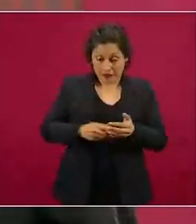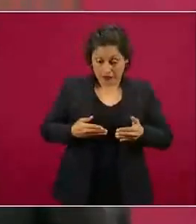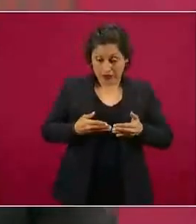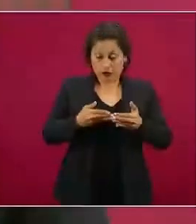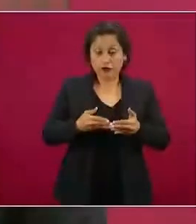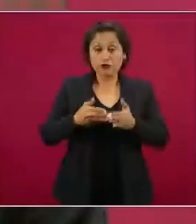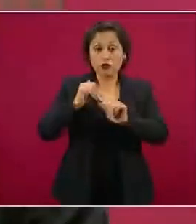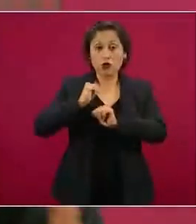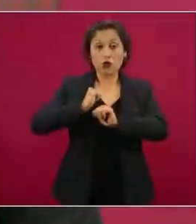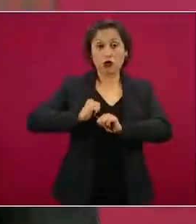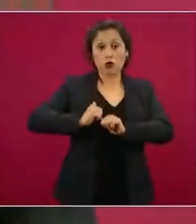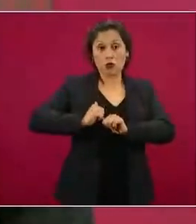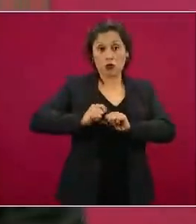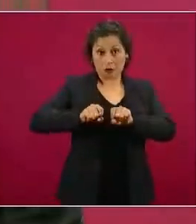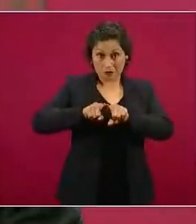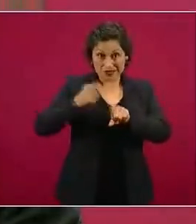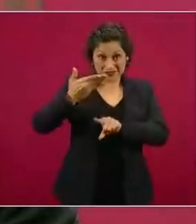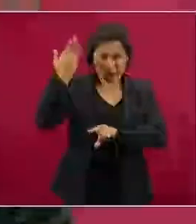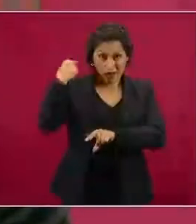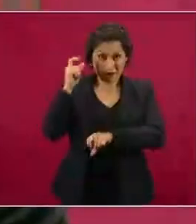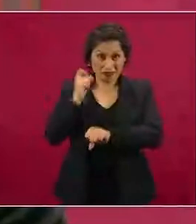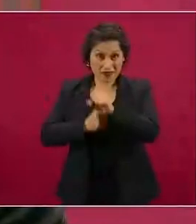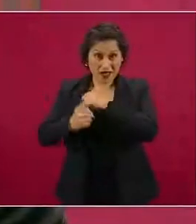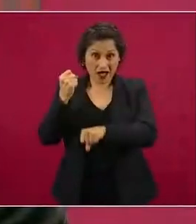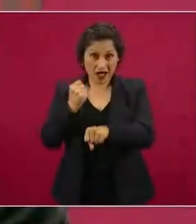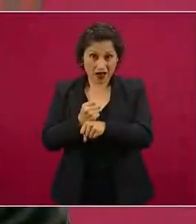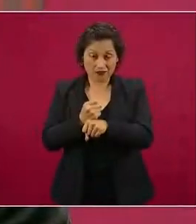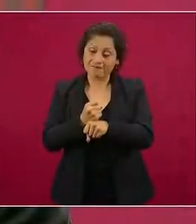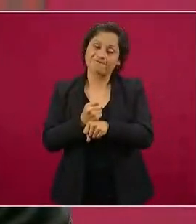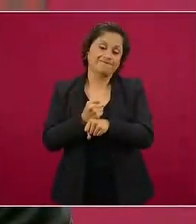manejaban hace 20 años